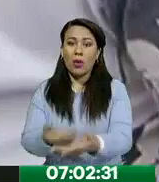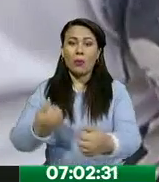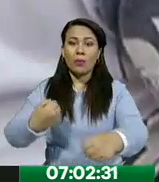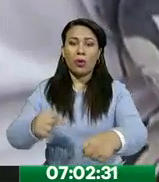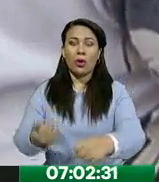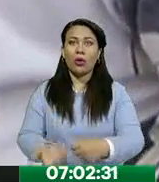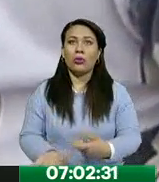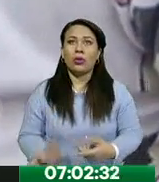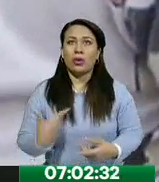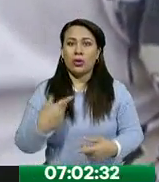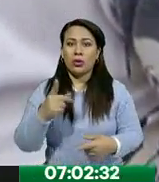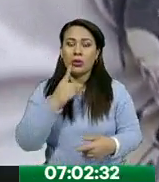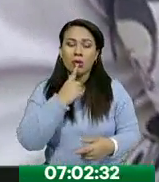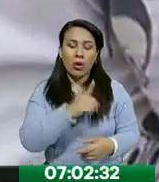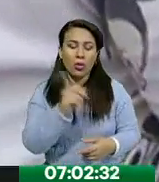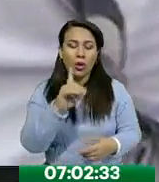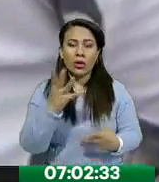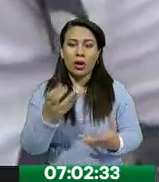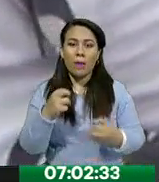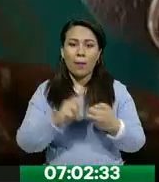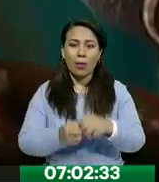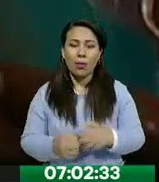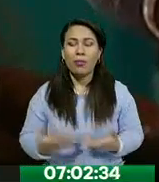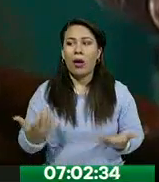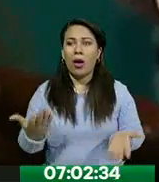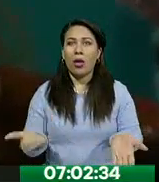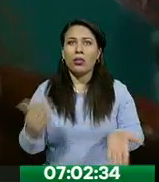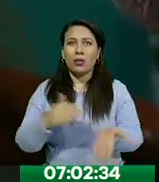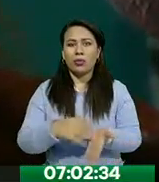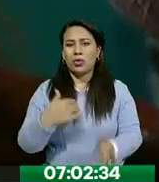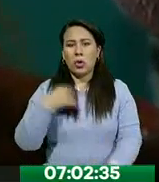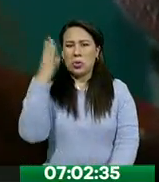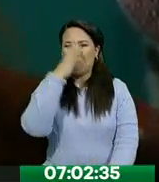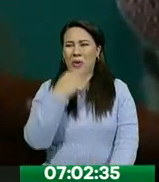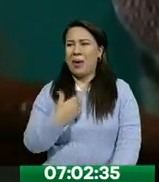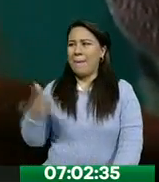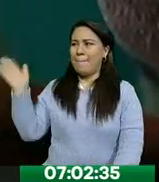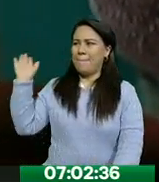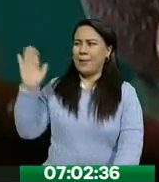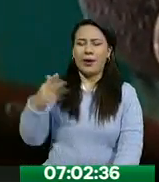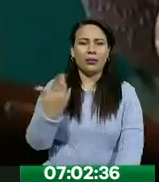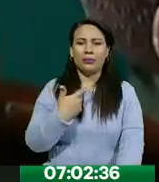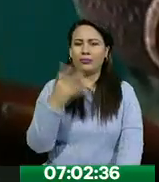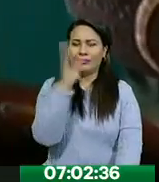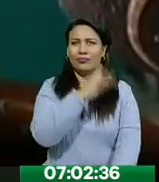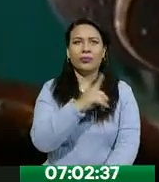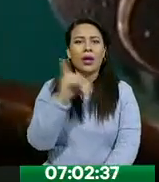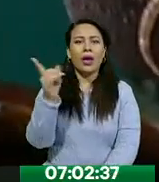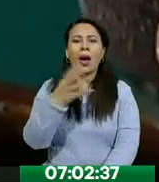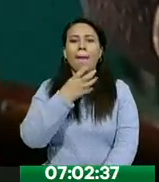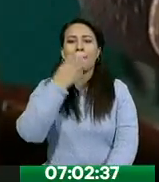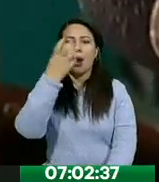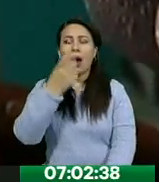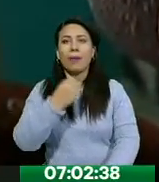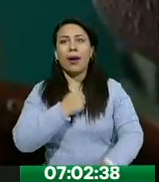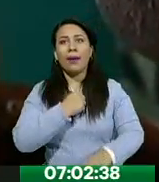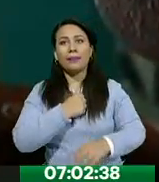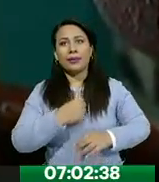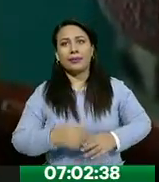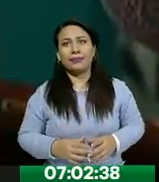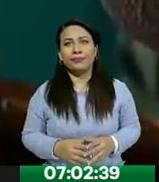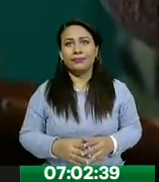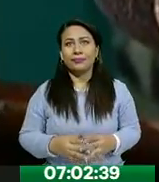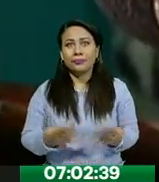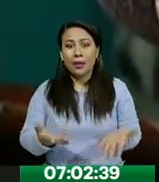quiero más problemas, pero la señora buscaba y buscaba y buscaba. Yo nunca le alcé la mano a ella primero. Ella me agredió primero a mí. Y miren